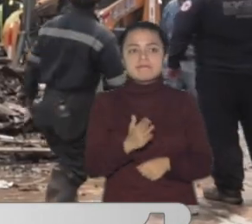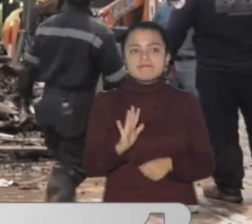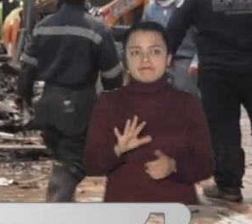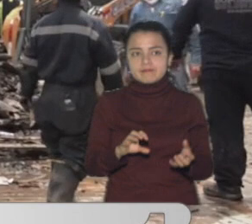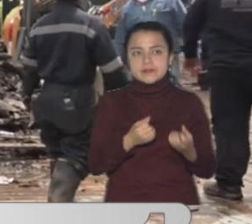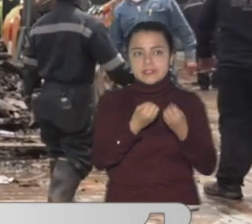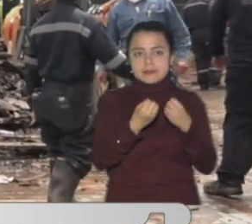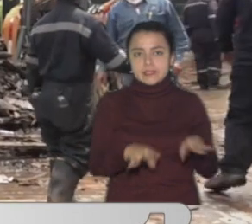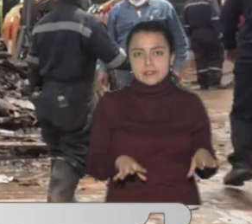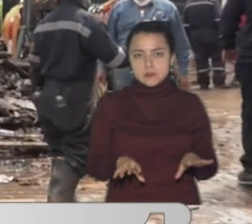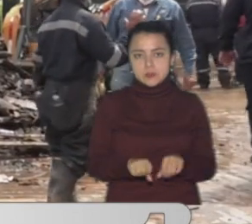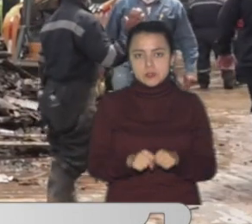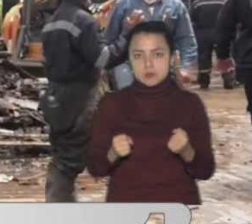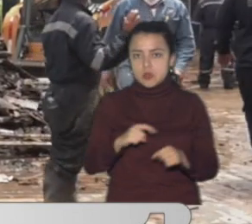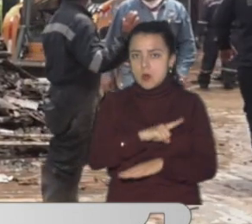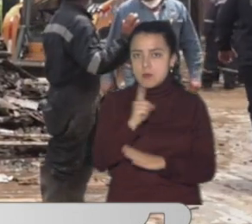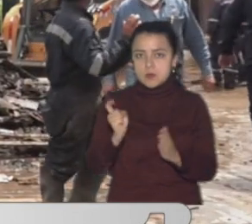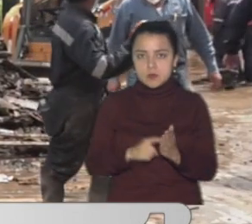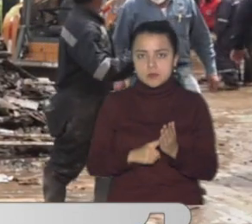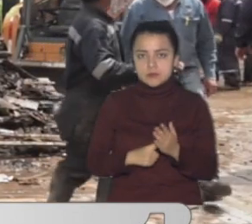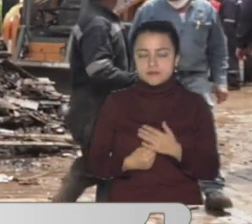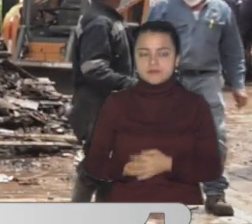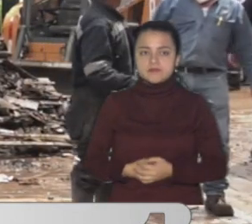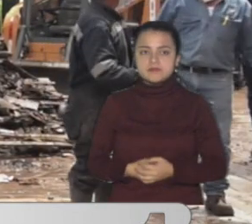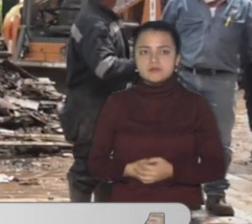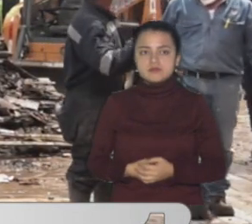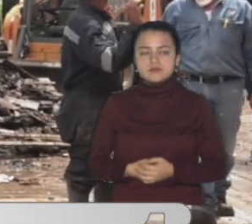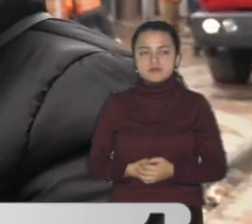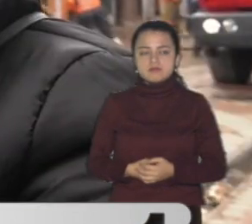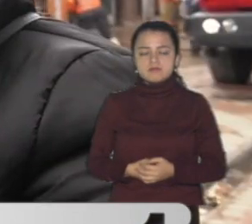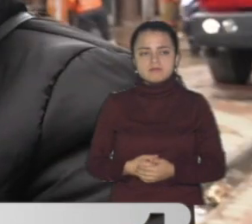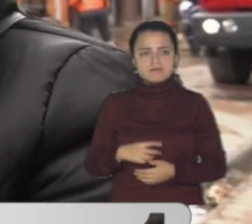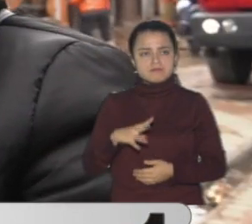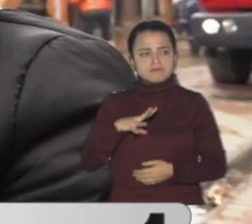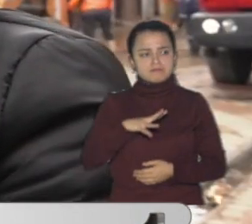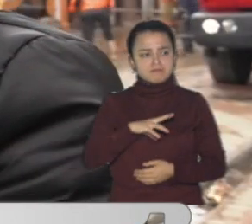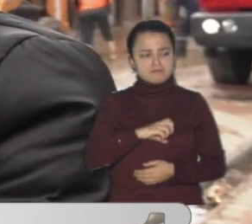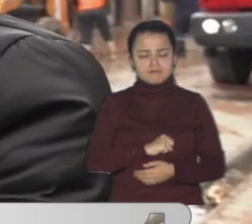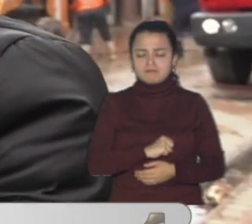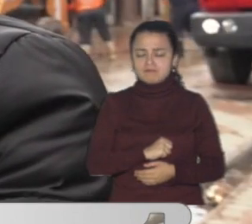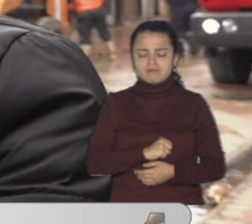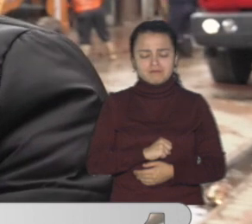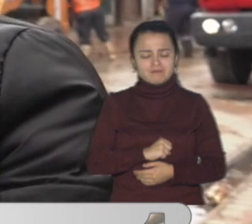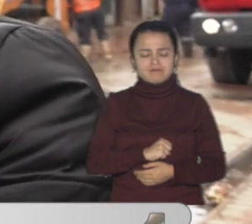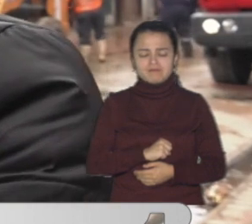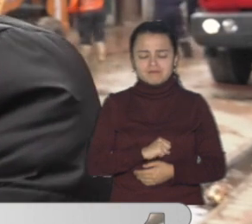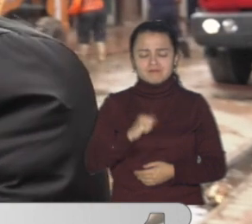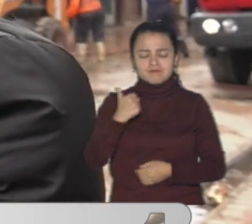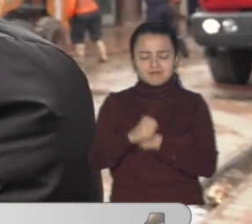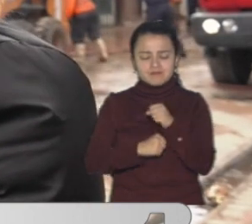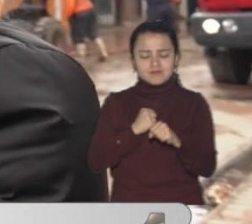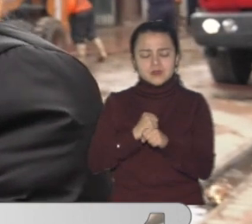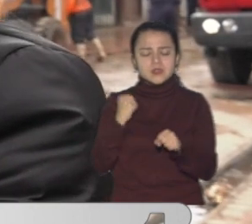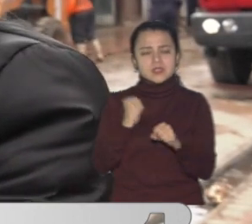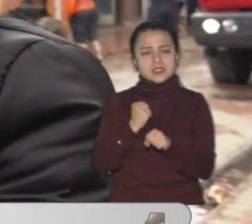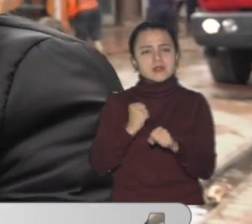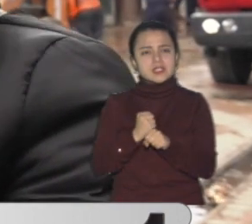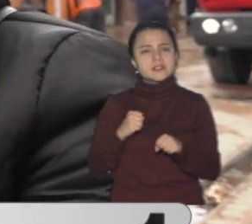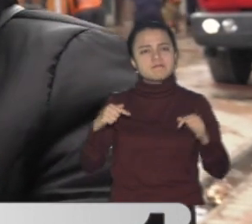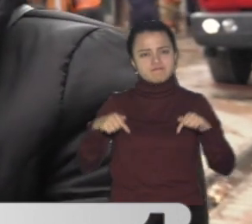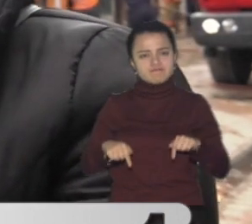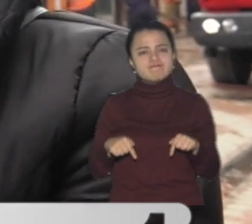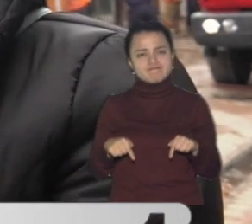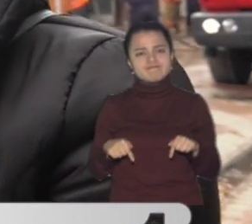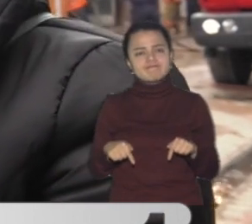los sueños de estos emprendedores. Realmente tengo demasiada tristeza porque pues ya llevaba 10 años trabajando